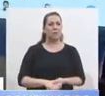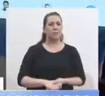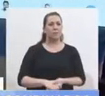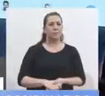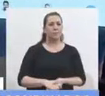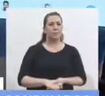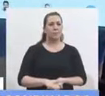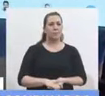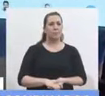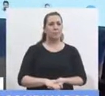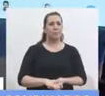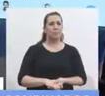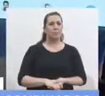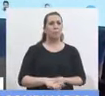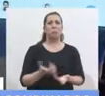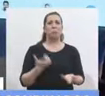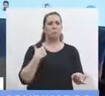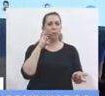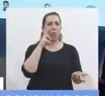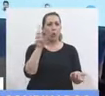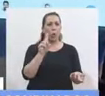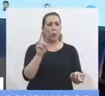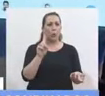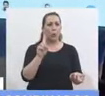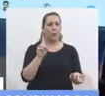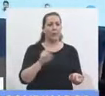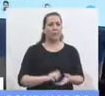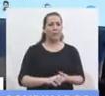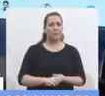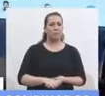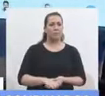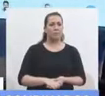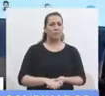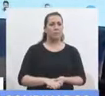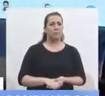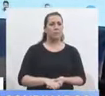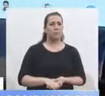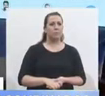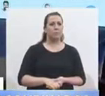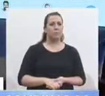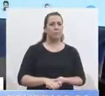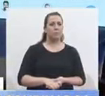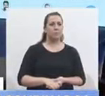A ver, que no lo vi la última vez. A ver.